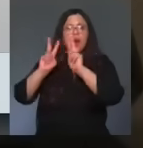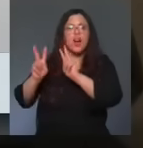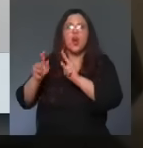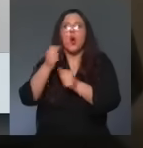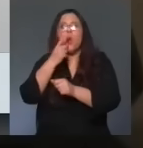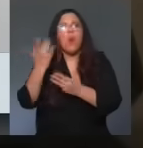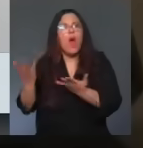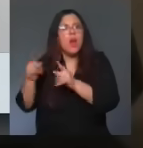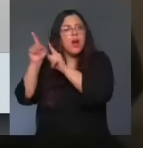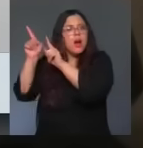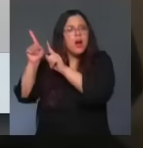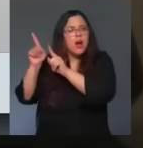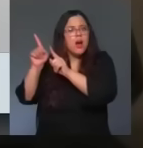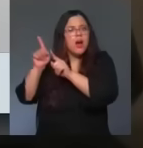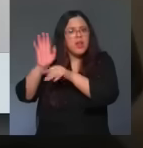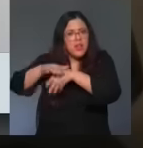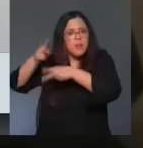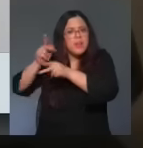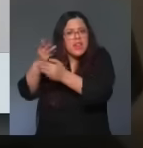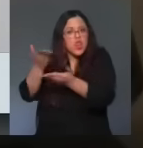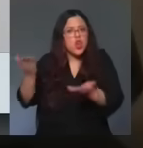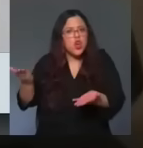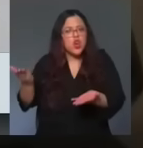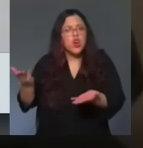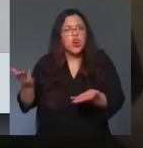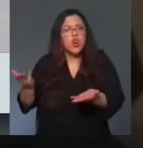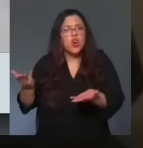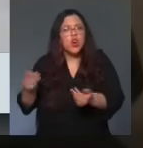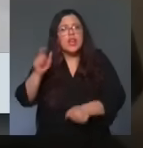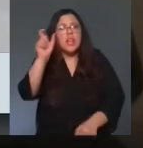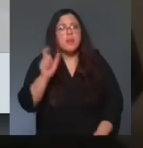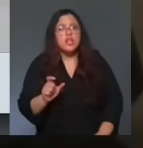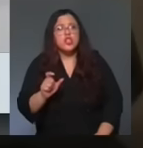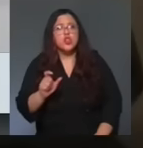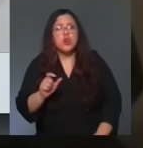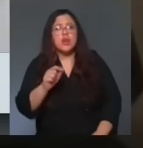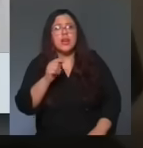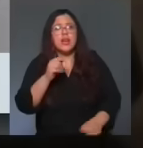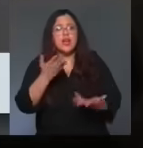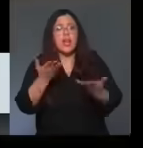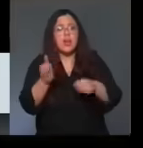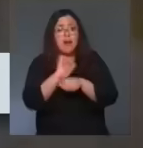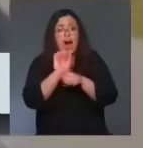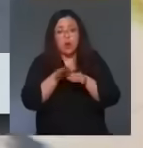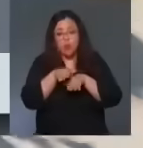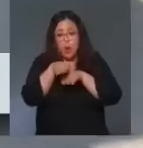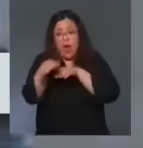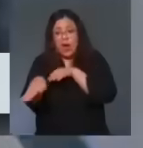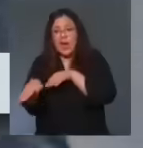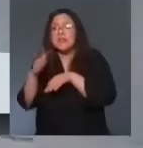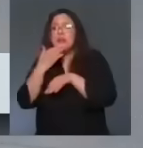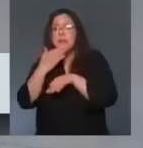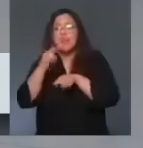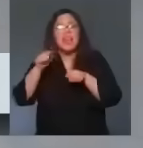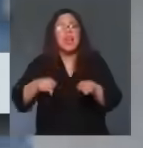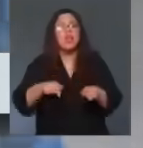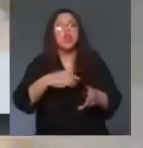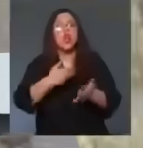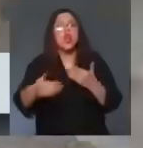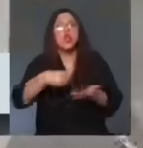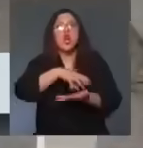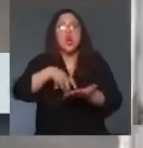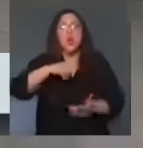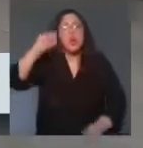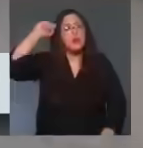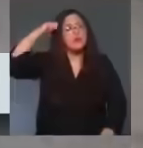Con un letrero parquímetro. De hecho, el caballero que está delante mío también tiene el parte. El hecho ocurrió en la comuna de Providencia y la